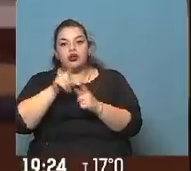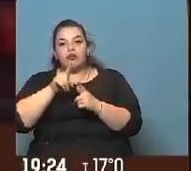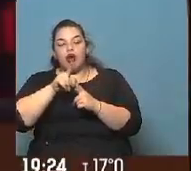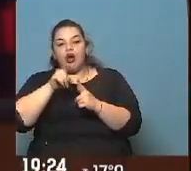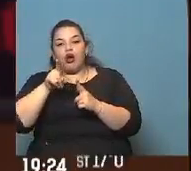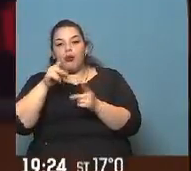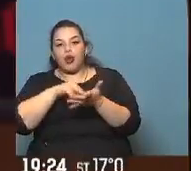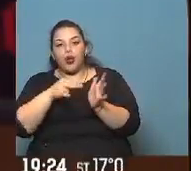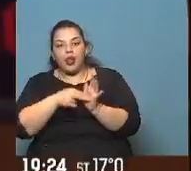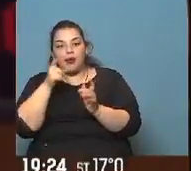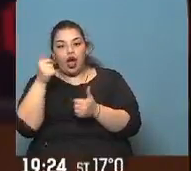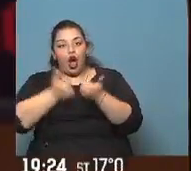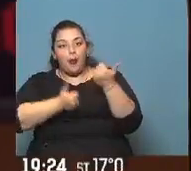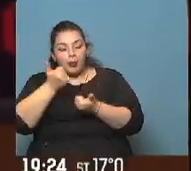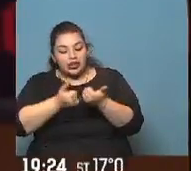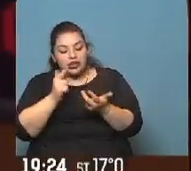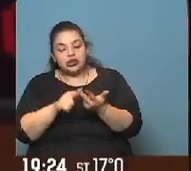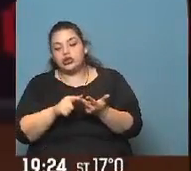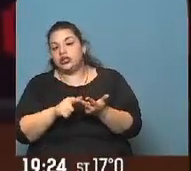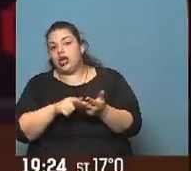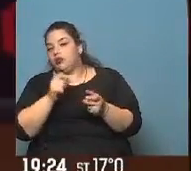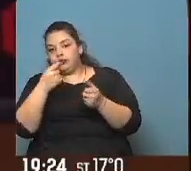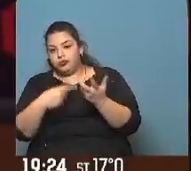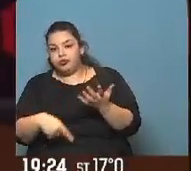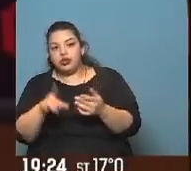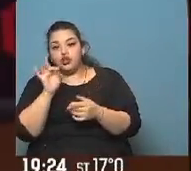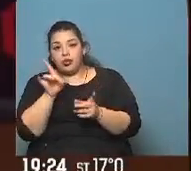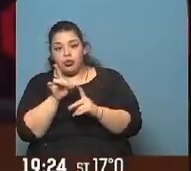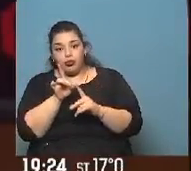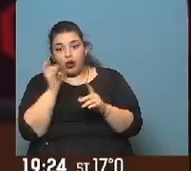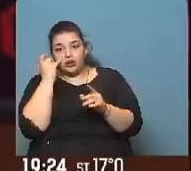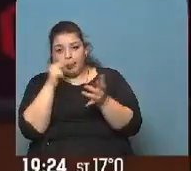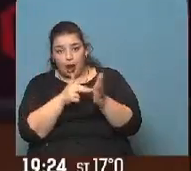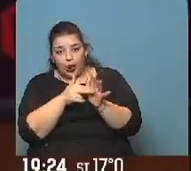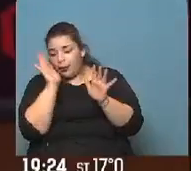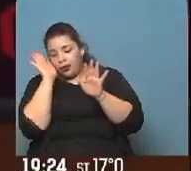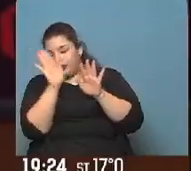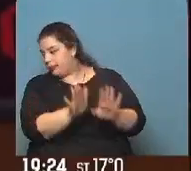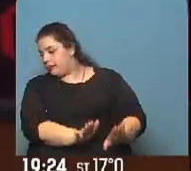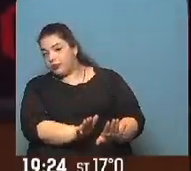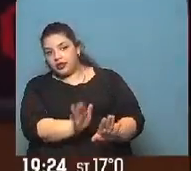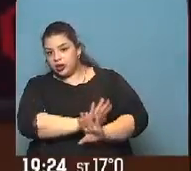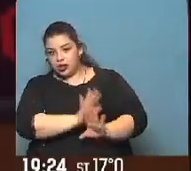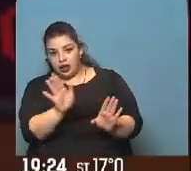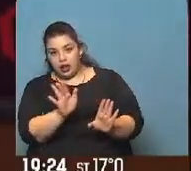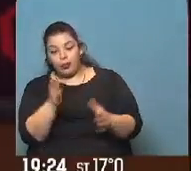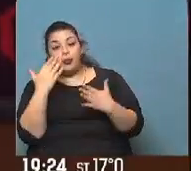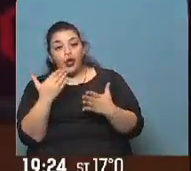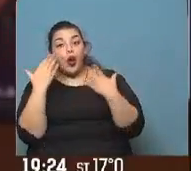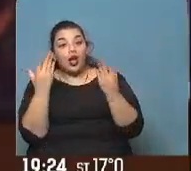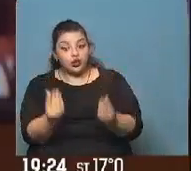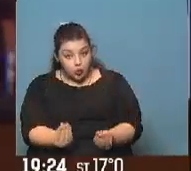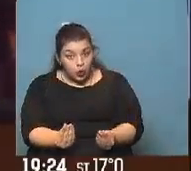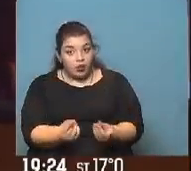problemas de competitiva estructural lo único que haría es esconder los problemas debajo de la alfombra podría ayudar en el corto